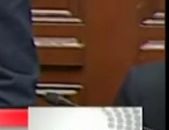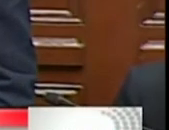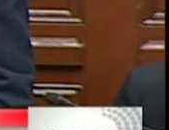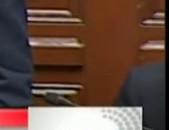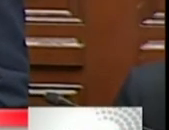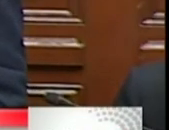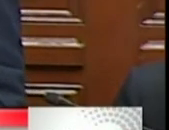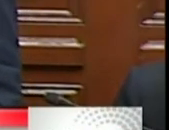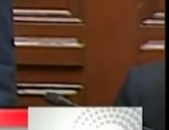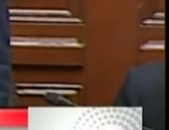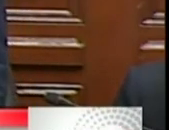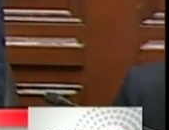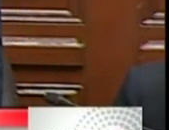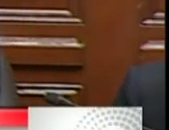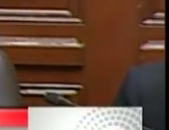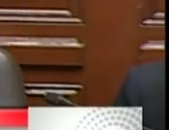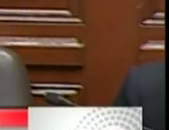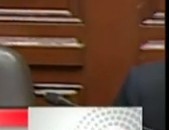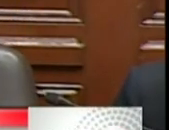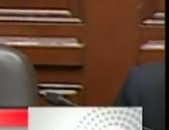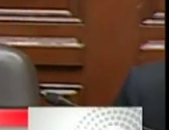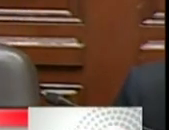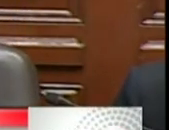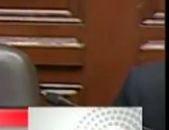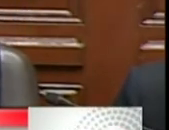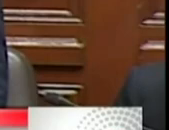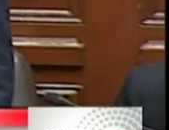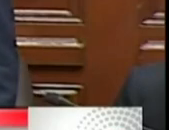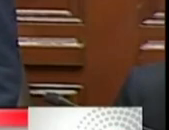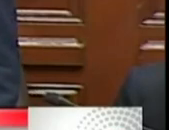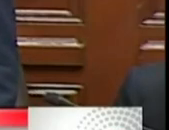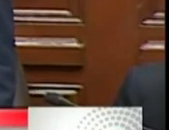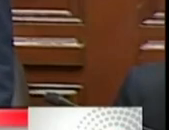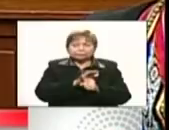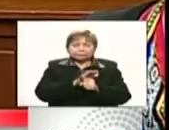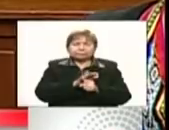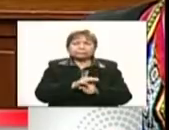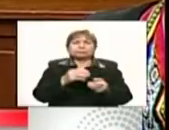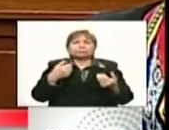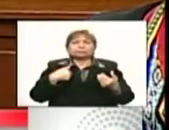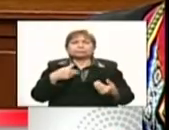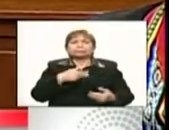argumentos de hacer una modificación para que se incluya